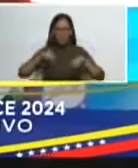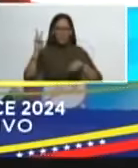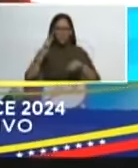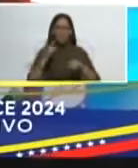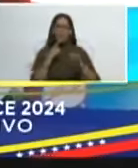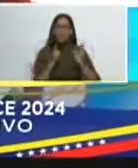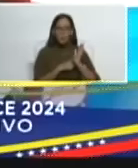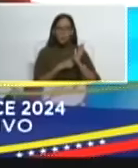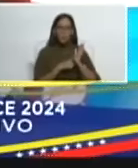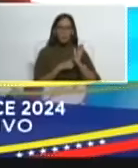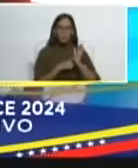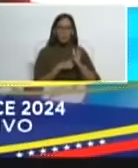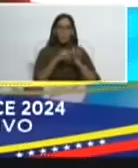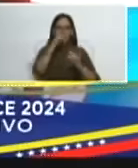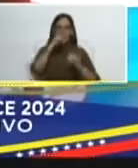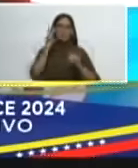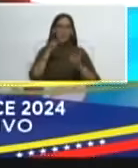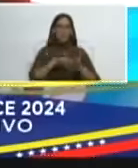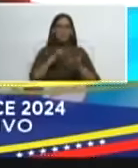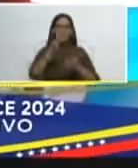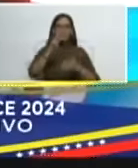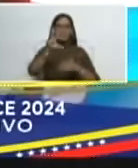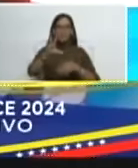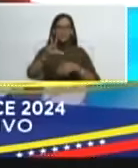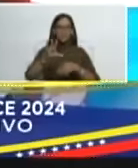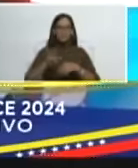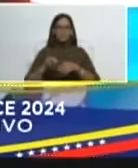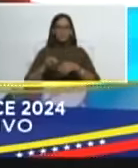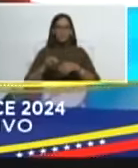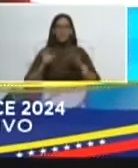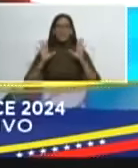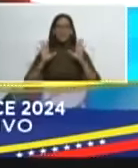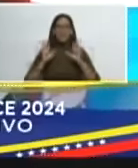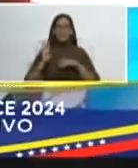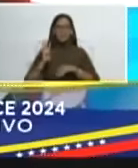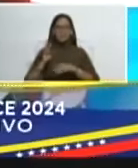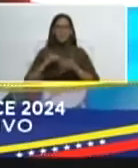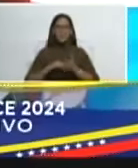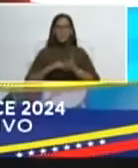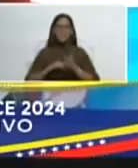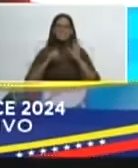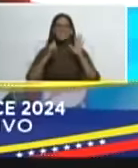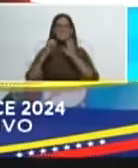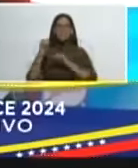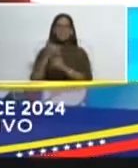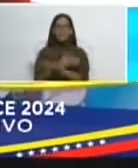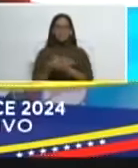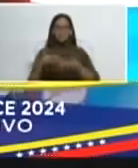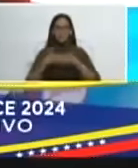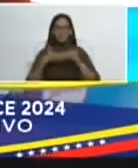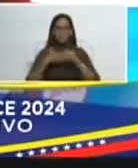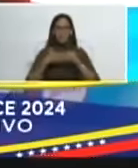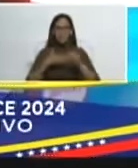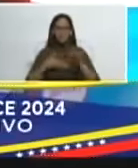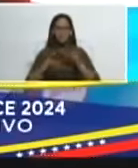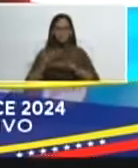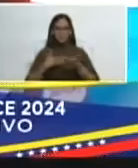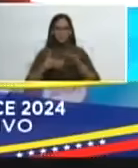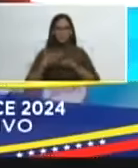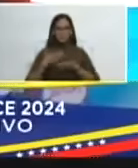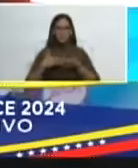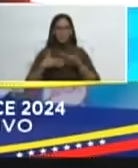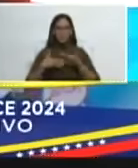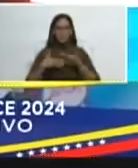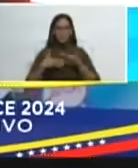cumplida. En el año 2023, 14.600 millones de dólares fueron transados en el